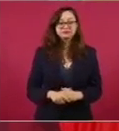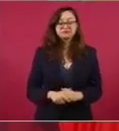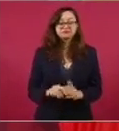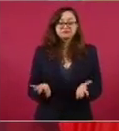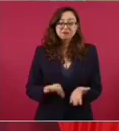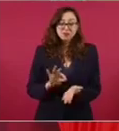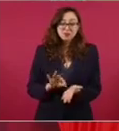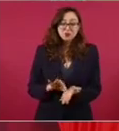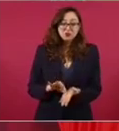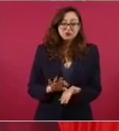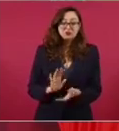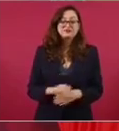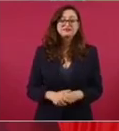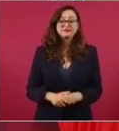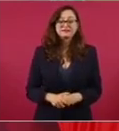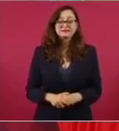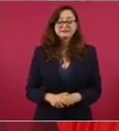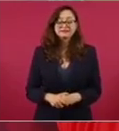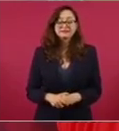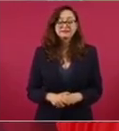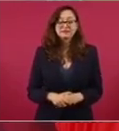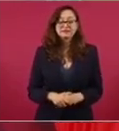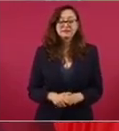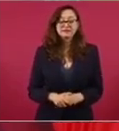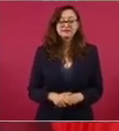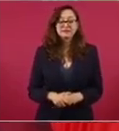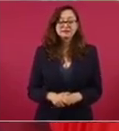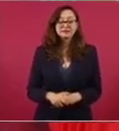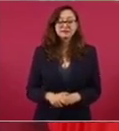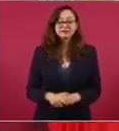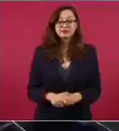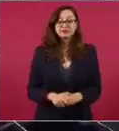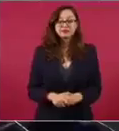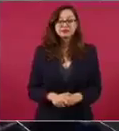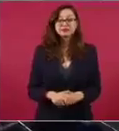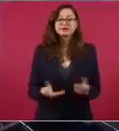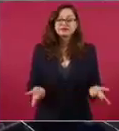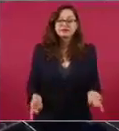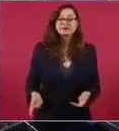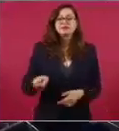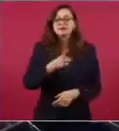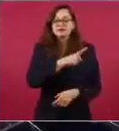Hay que buscar que haya armonía.